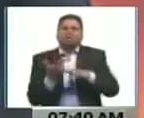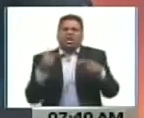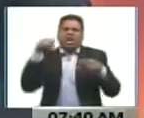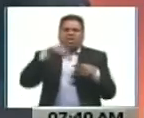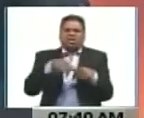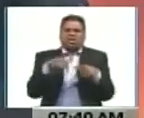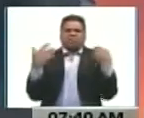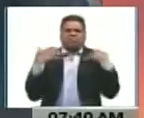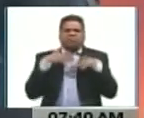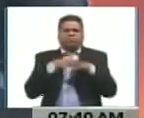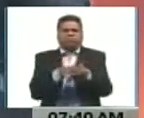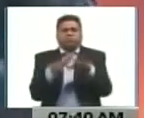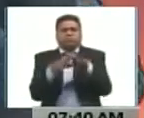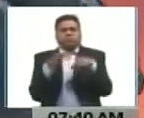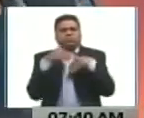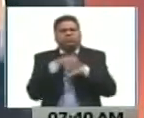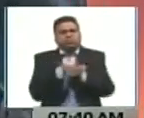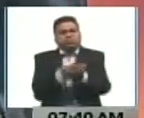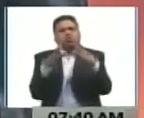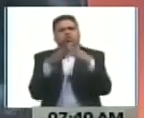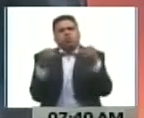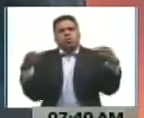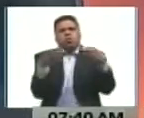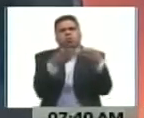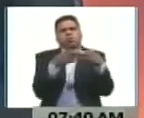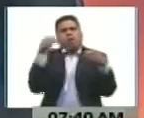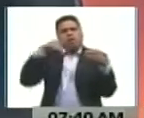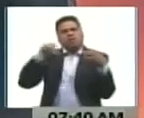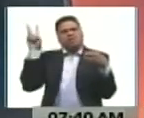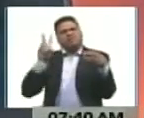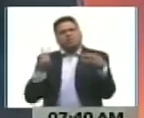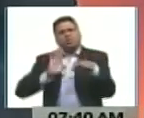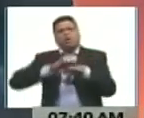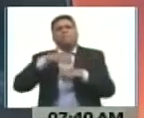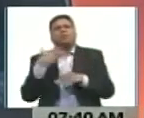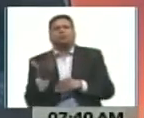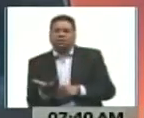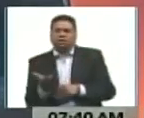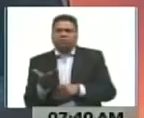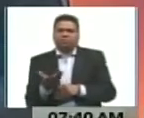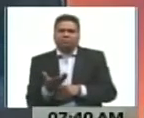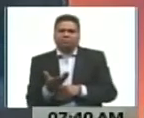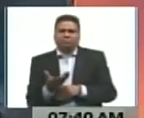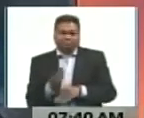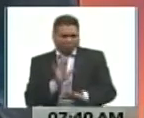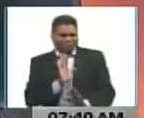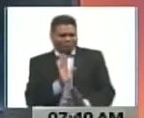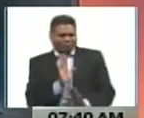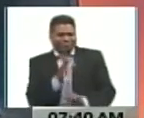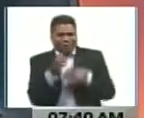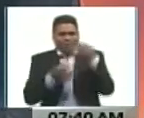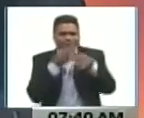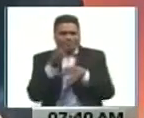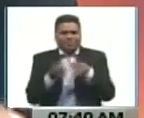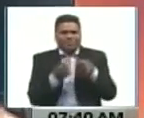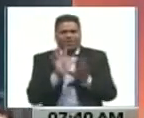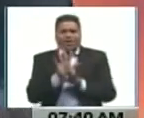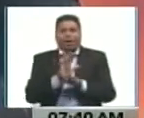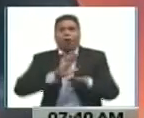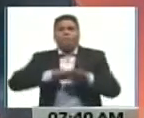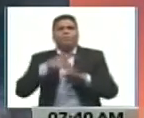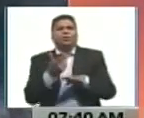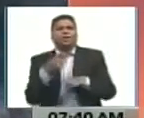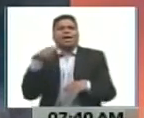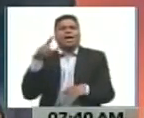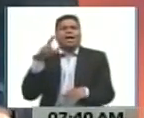qué la preocupación de intelectuales de izquierda y progresistas por lo que sucede en Venezuela? Porque Venezuela no es una experiencia local de transformación de